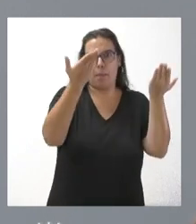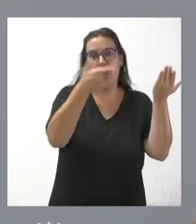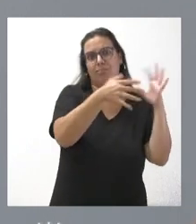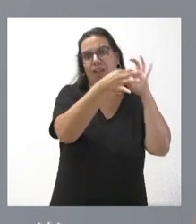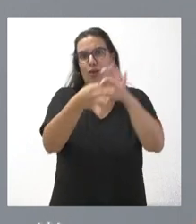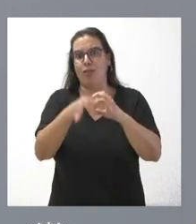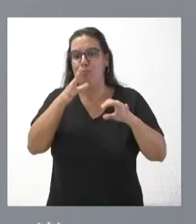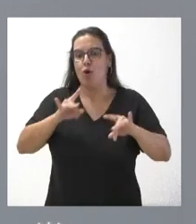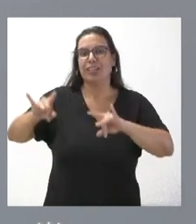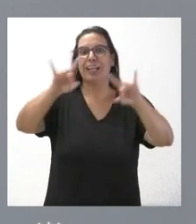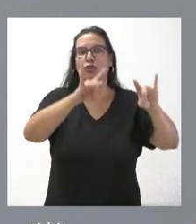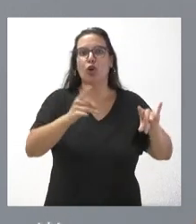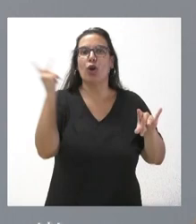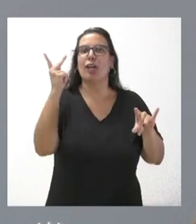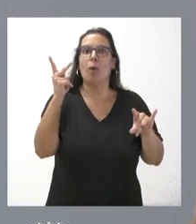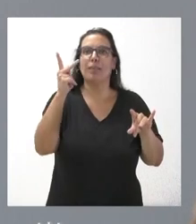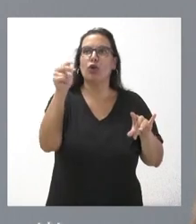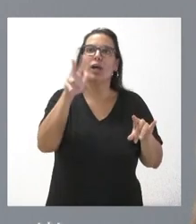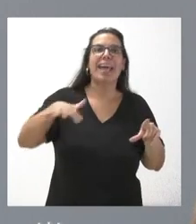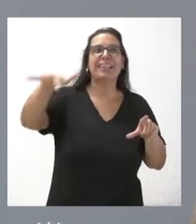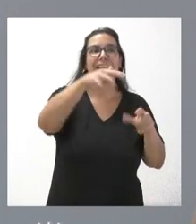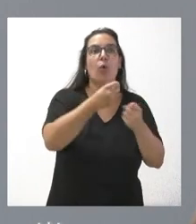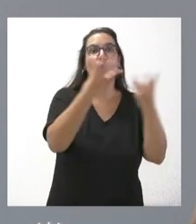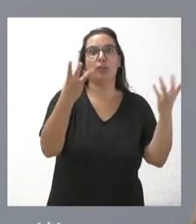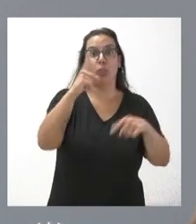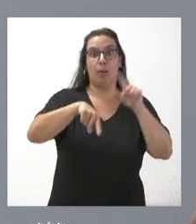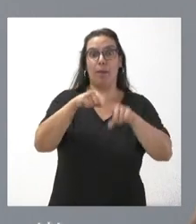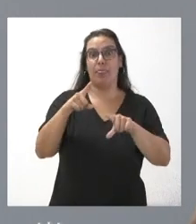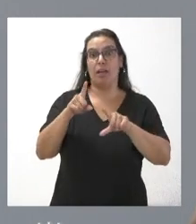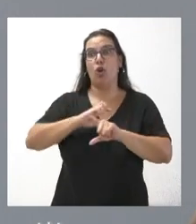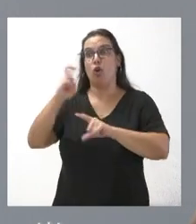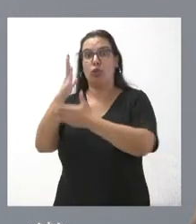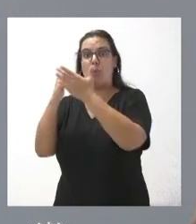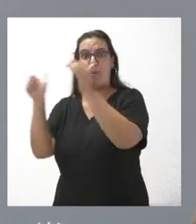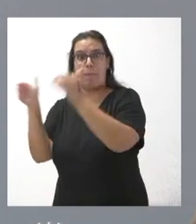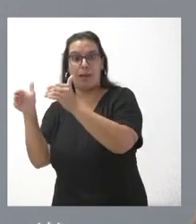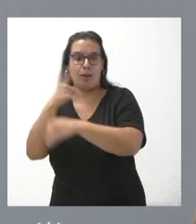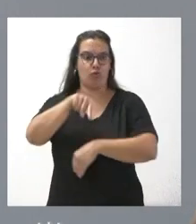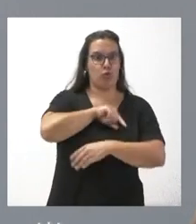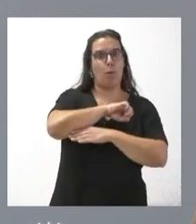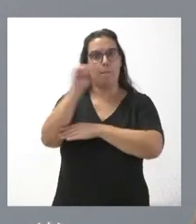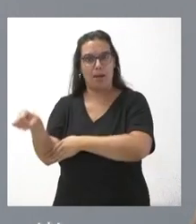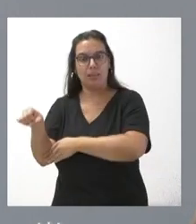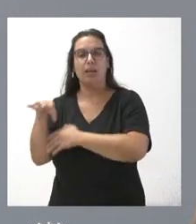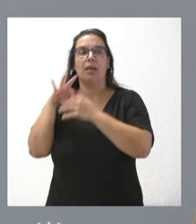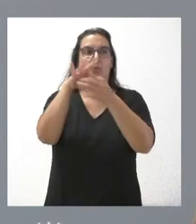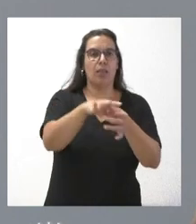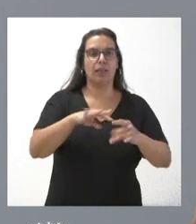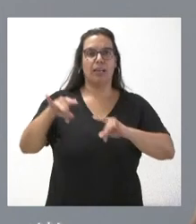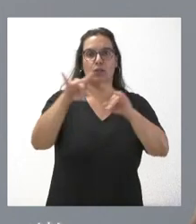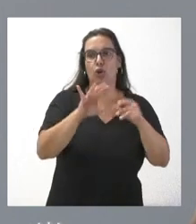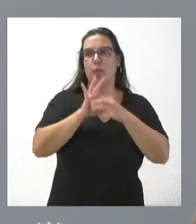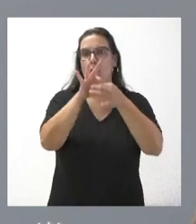con la superficie forestal, con la superficie de cada comunidad autónoma y, por tanto, este tipo de variables vinculadas al territorio y a la demografía tienen